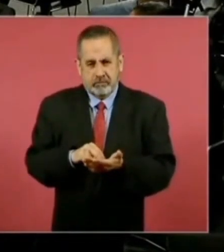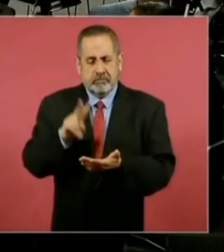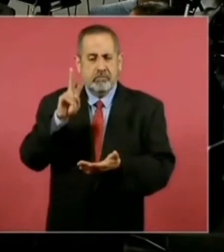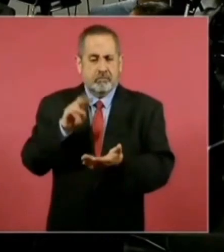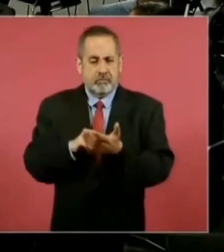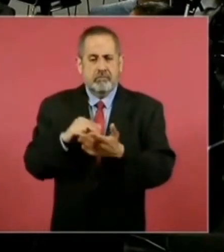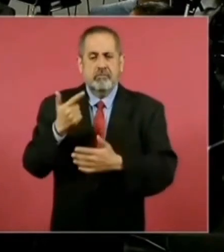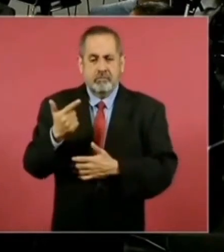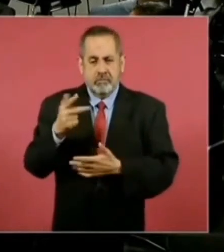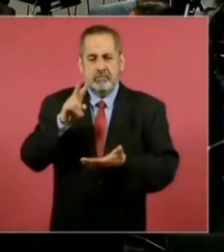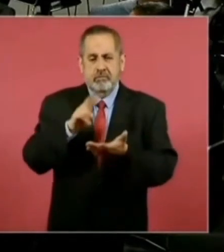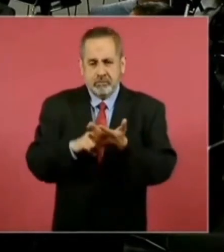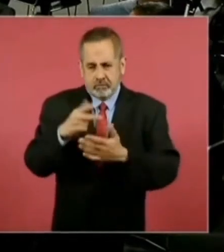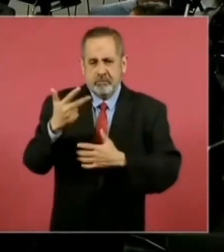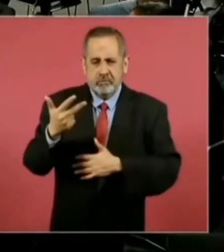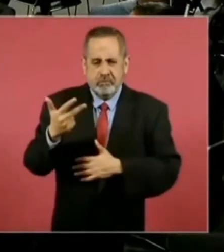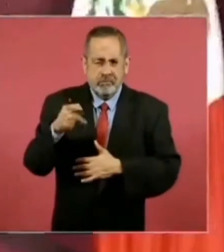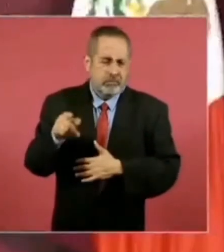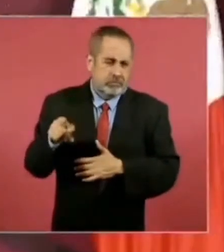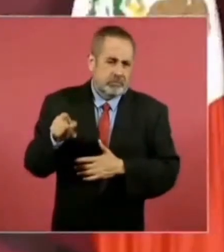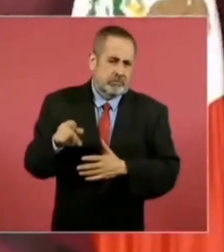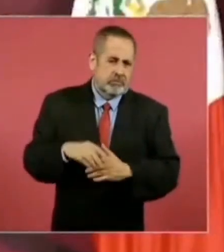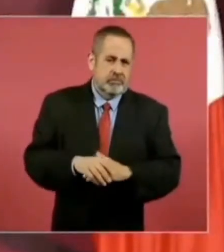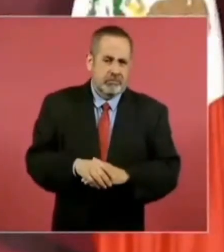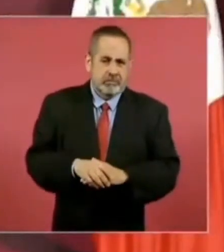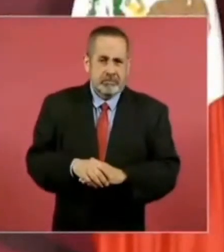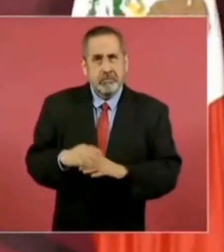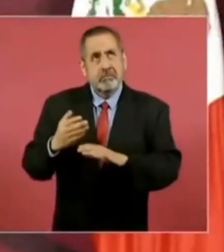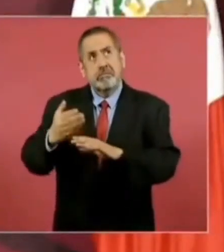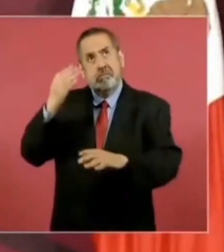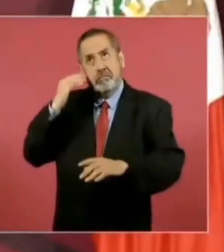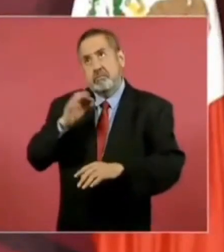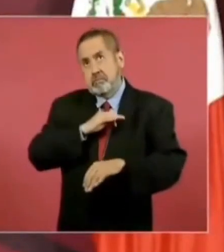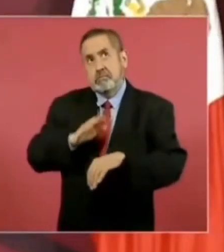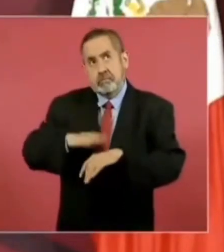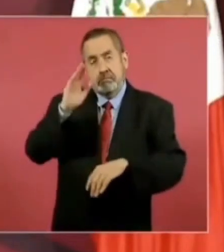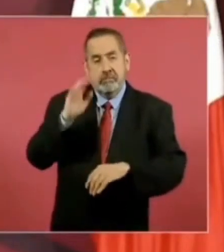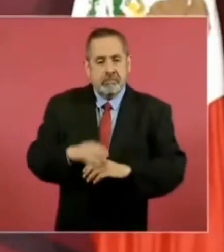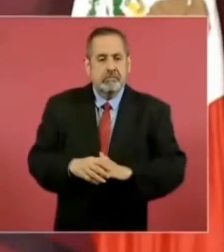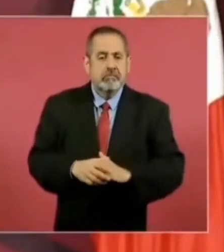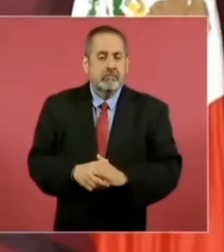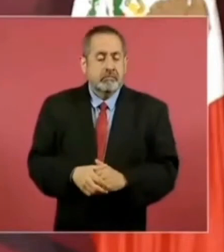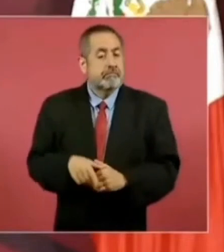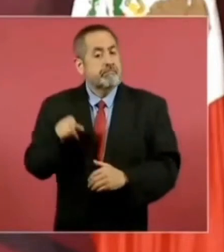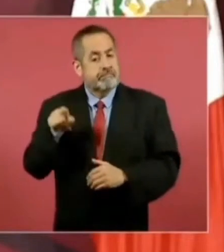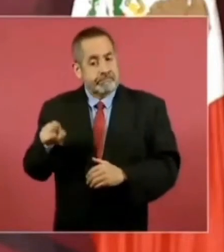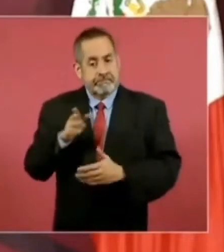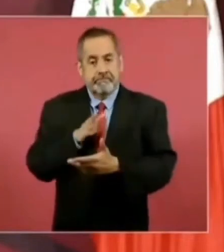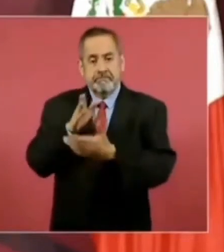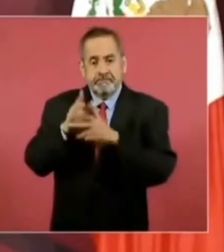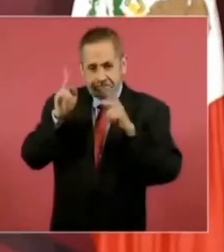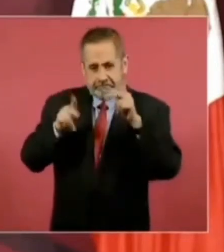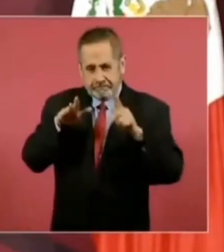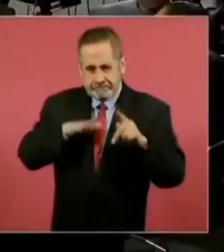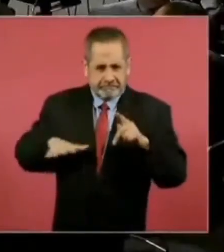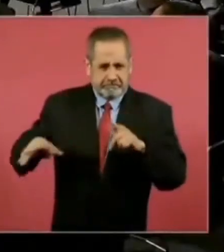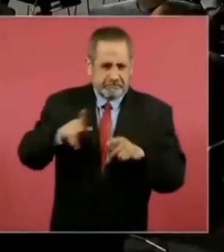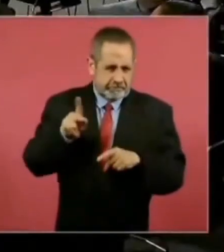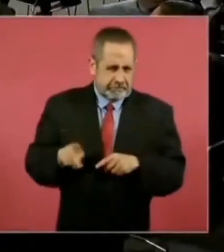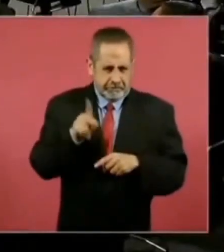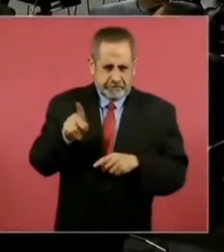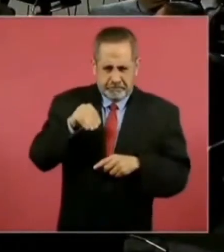2007, 2008, más, entonces ya tiene más, que visité todos los pueblos,